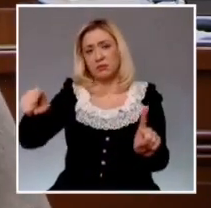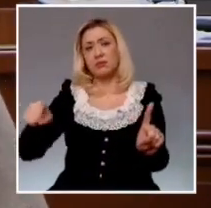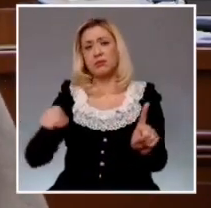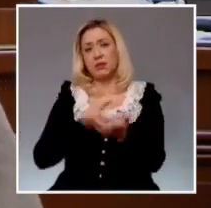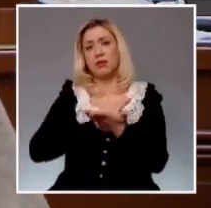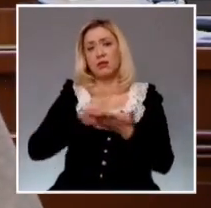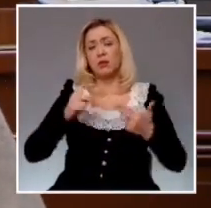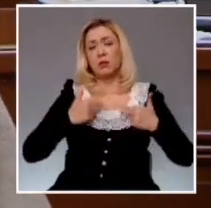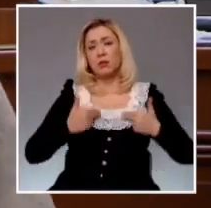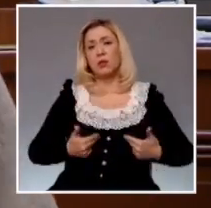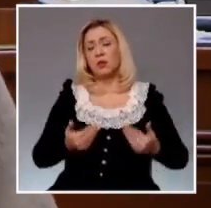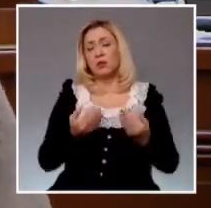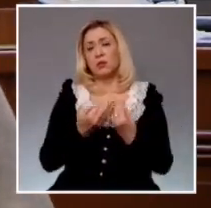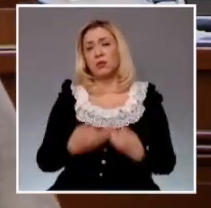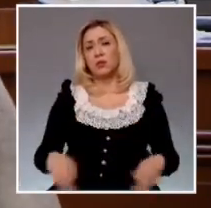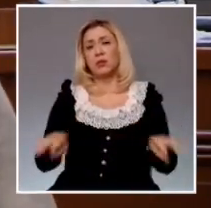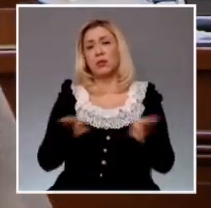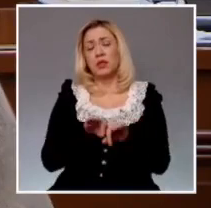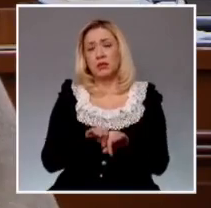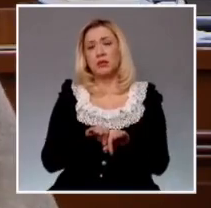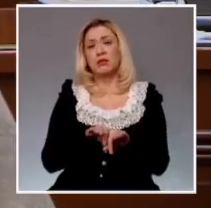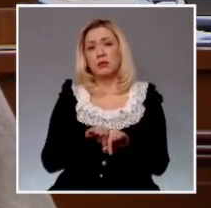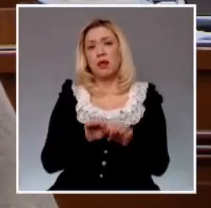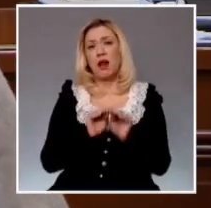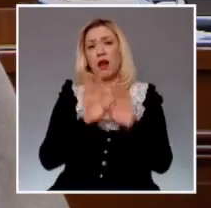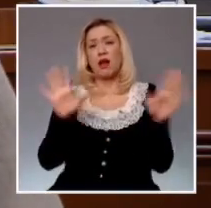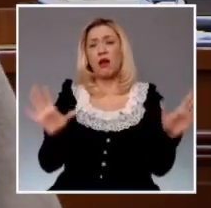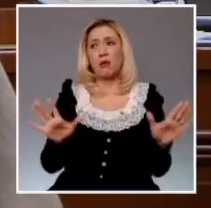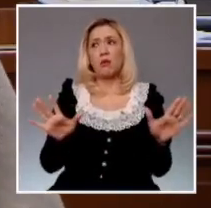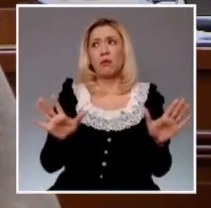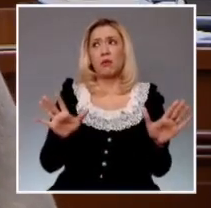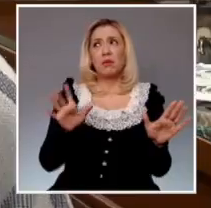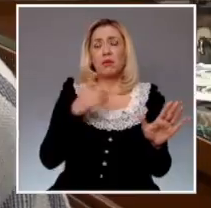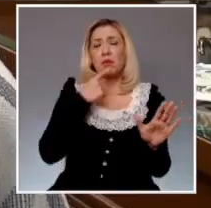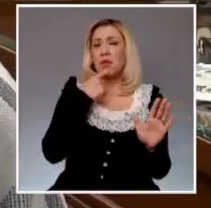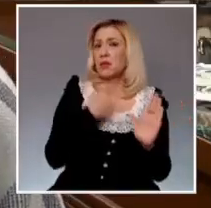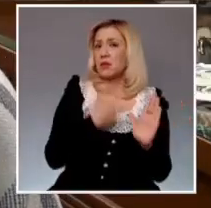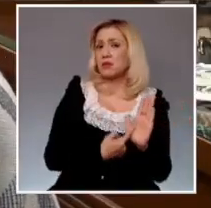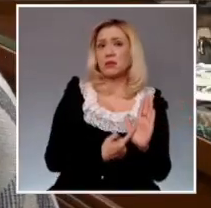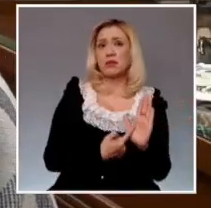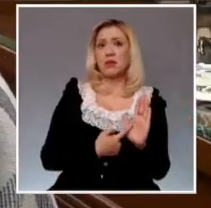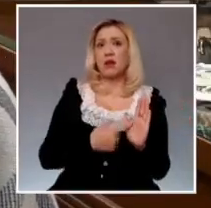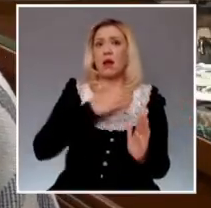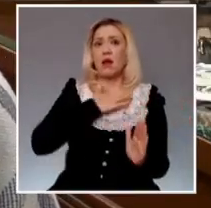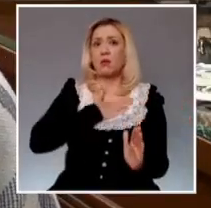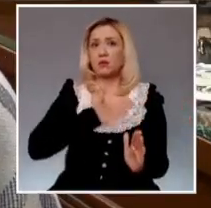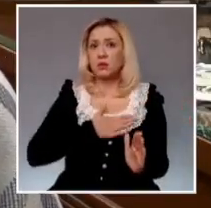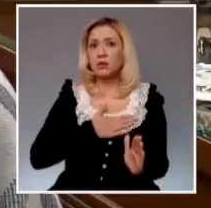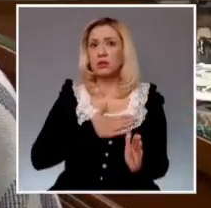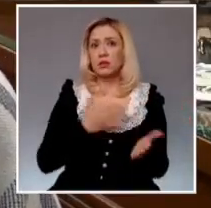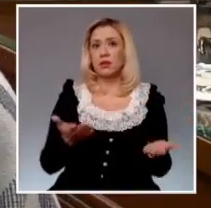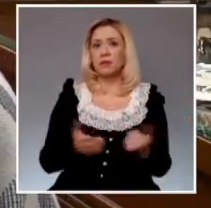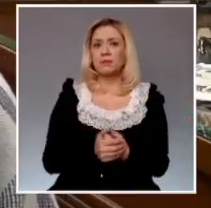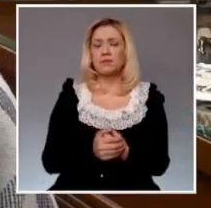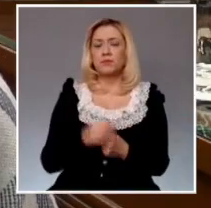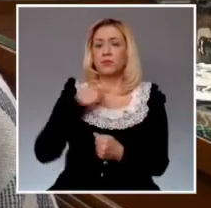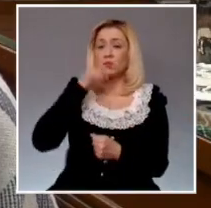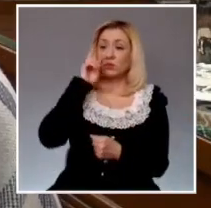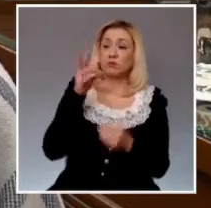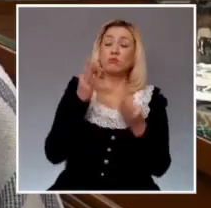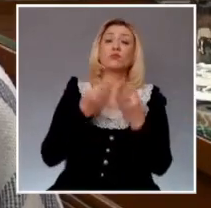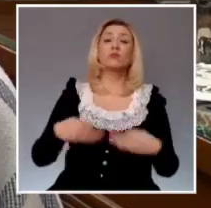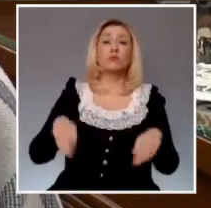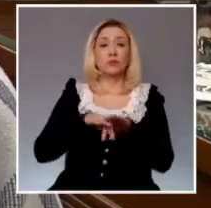los derechos de las personas, a poner en el centro la justicia. Y me parece muy importante que la señora ministra